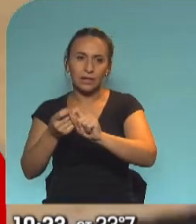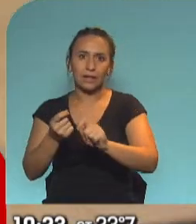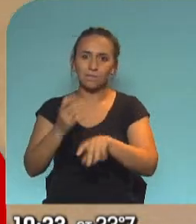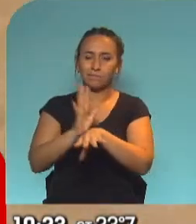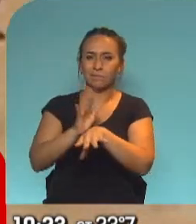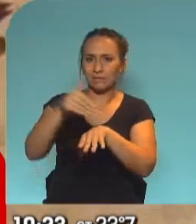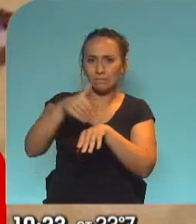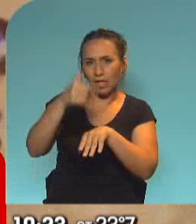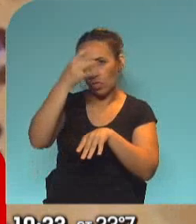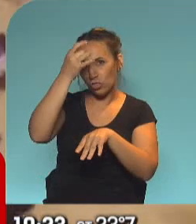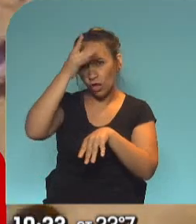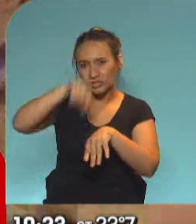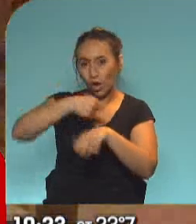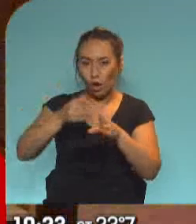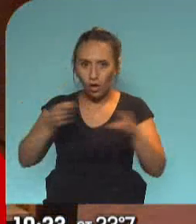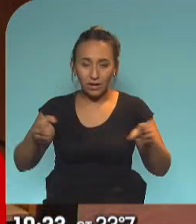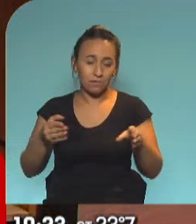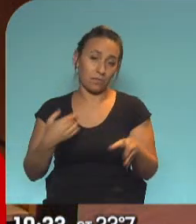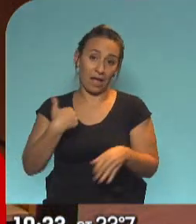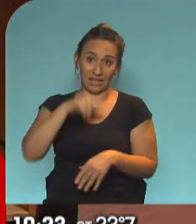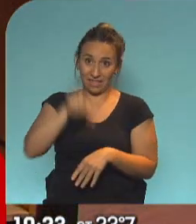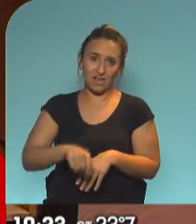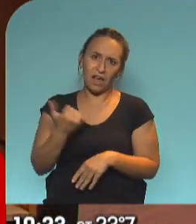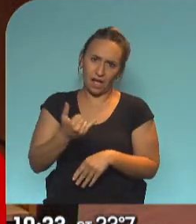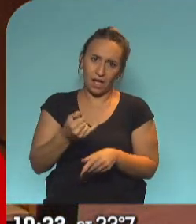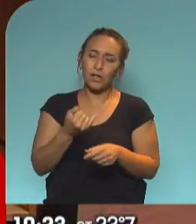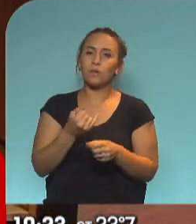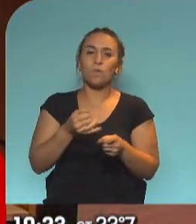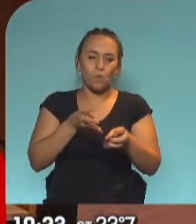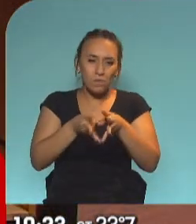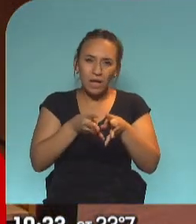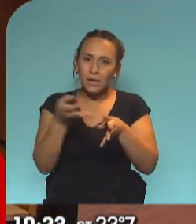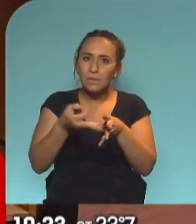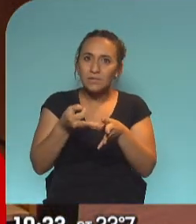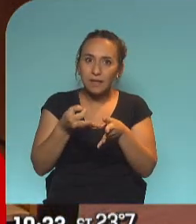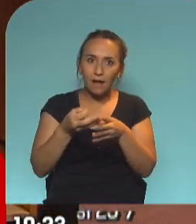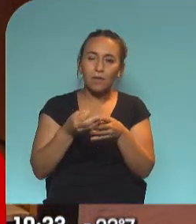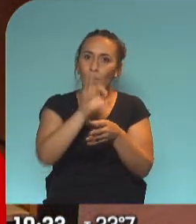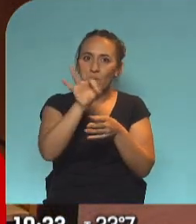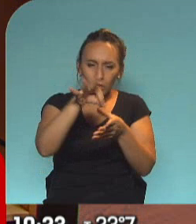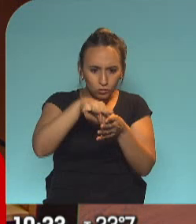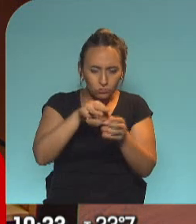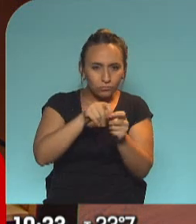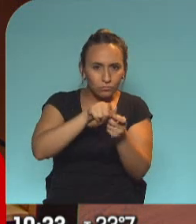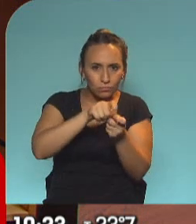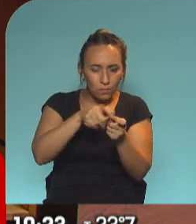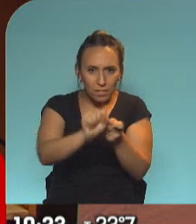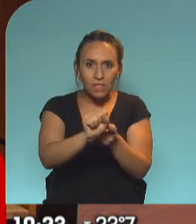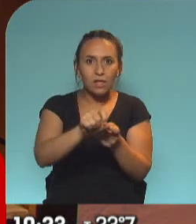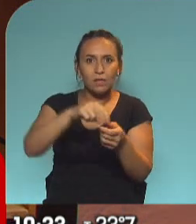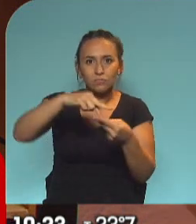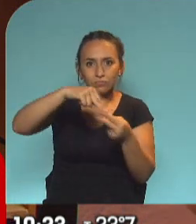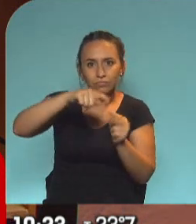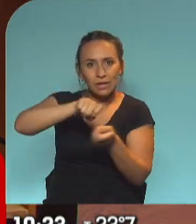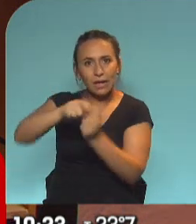podemos detectar. Argentina tiene uno de esos aparatos, hay 3 o 4 países en el mundo que lo tienen nada más. Argentina es uno de ellos. La